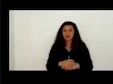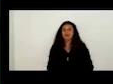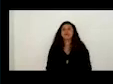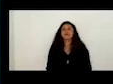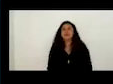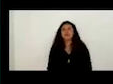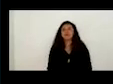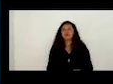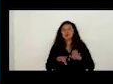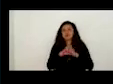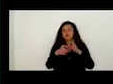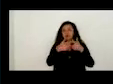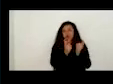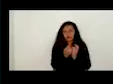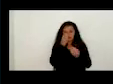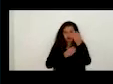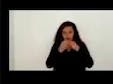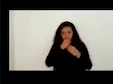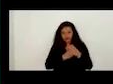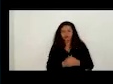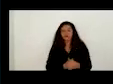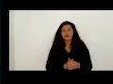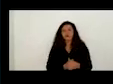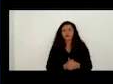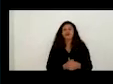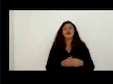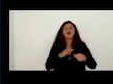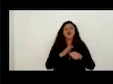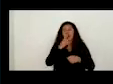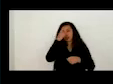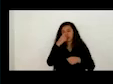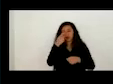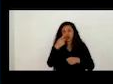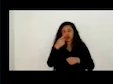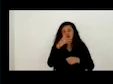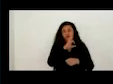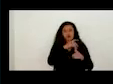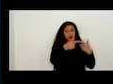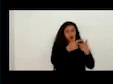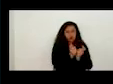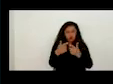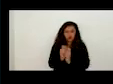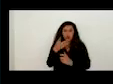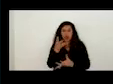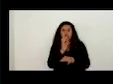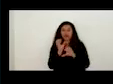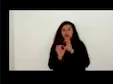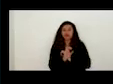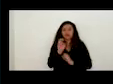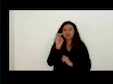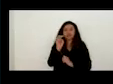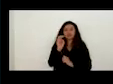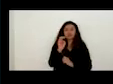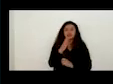Como grupos de alimentos podemos englobarlos de acuerdo a los nutrientes que me van a